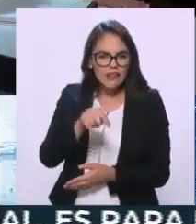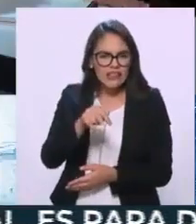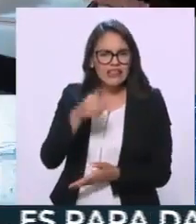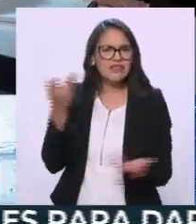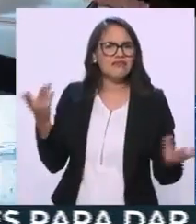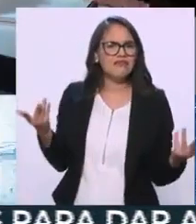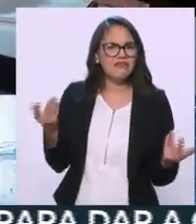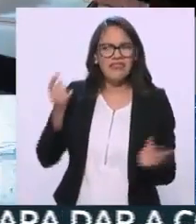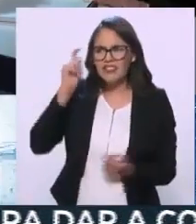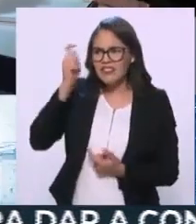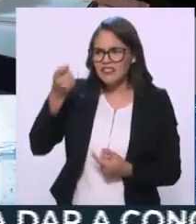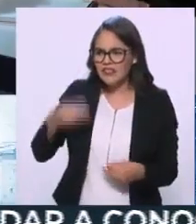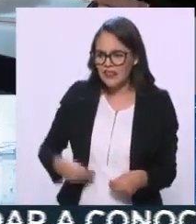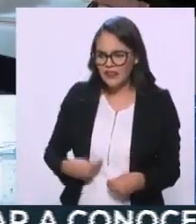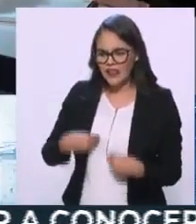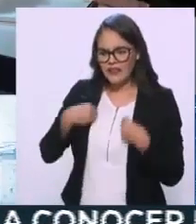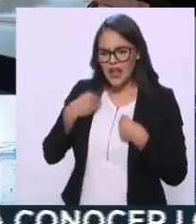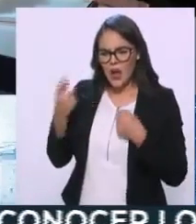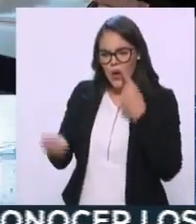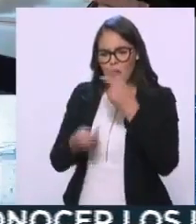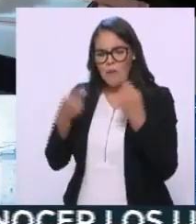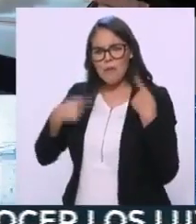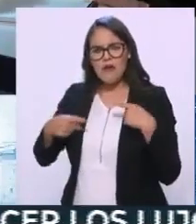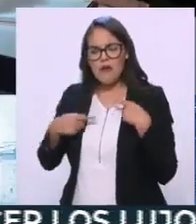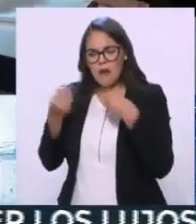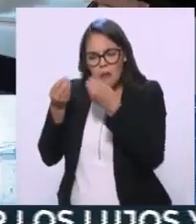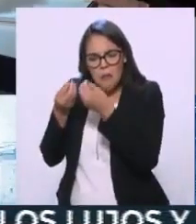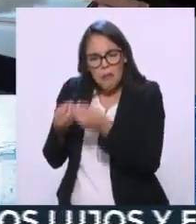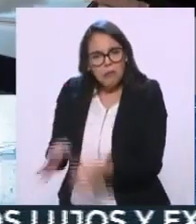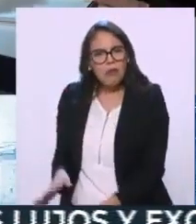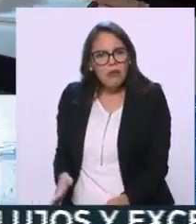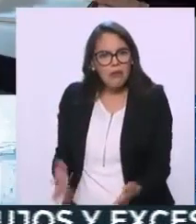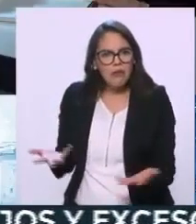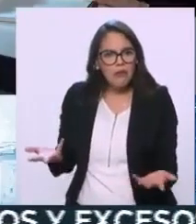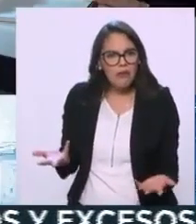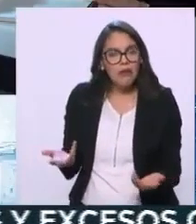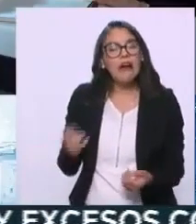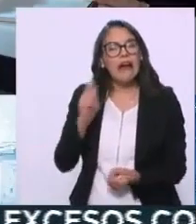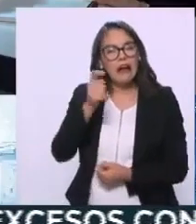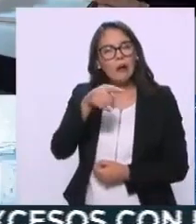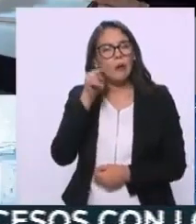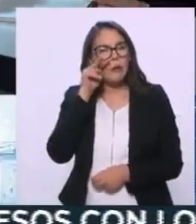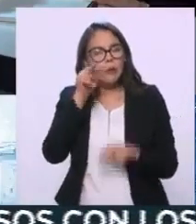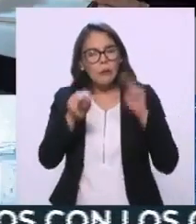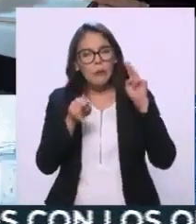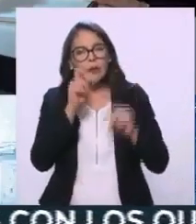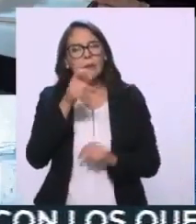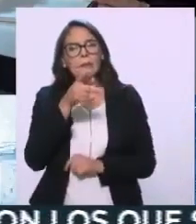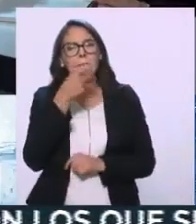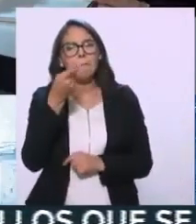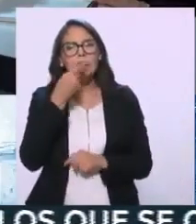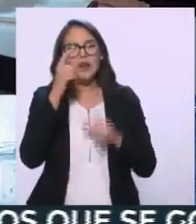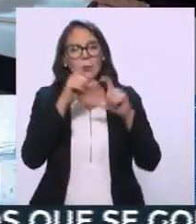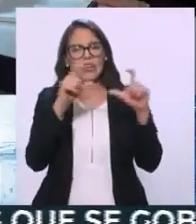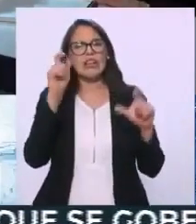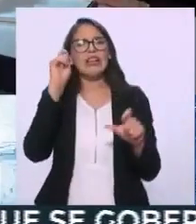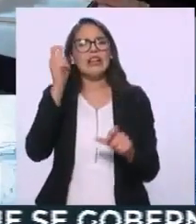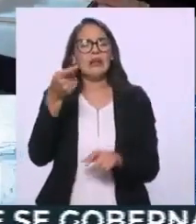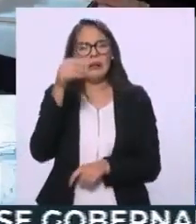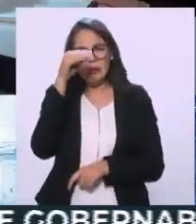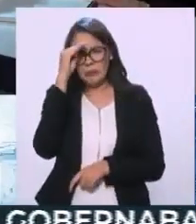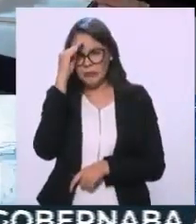la vida para los que pierden. ¿Qué respuestas ha encontrado a esta pregunta, sobre todo en un